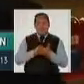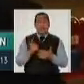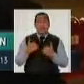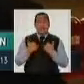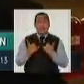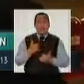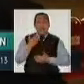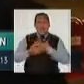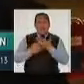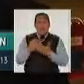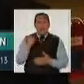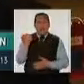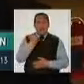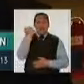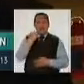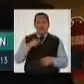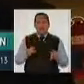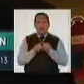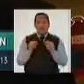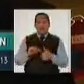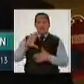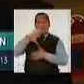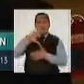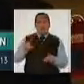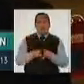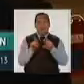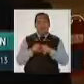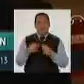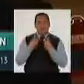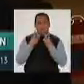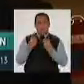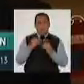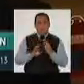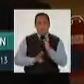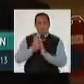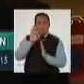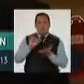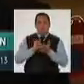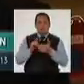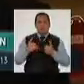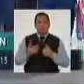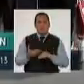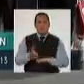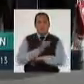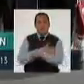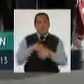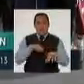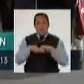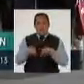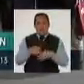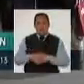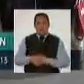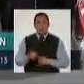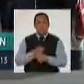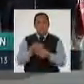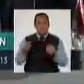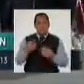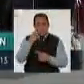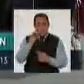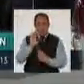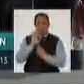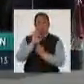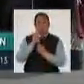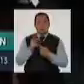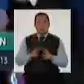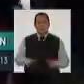teniendo avances y logros. En América Latina es aún más notable el progreso que se han realizado. En reconocimiento de su alto